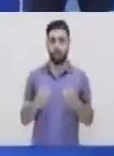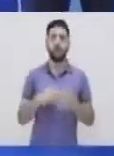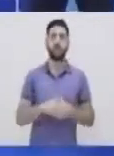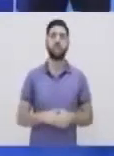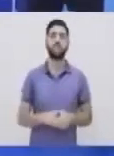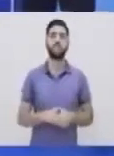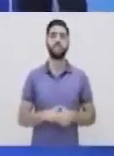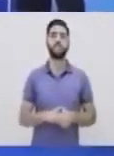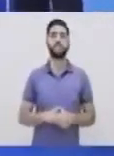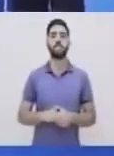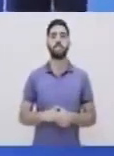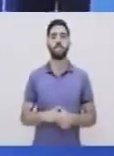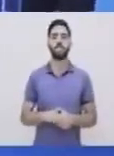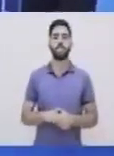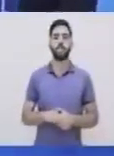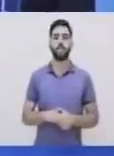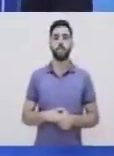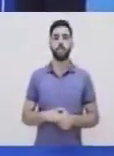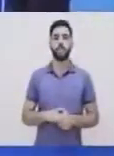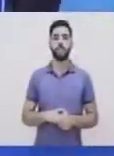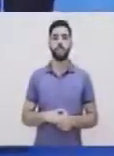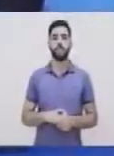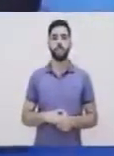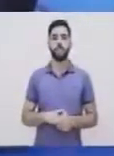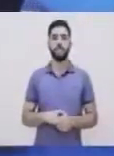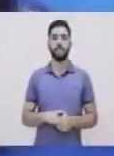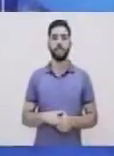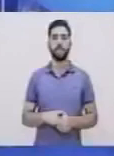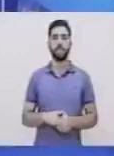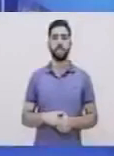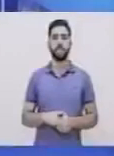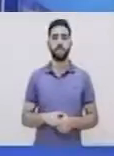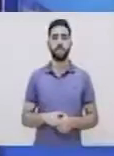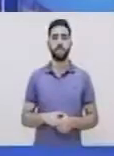Muy bien, siguiente salto lateral, siempre en los calcetines.